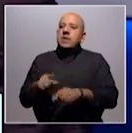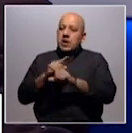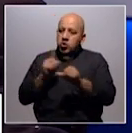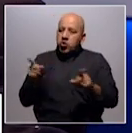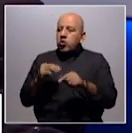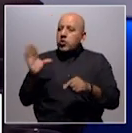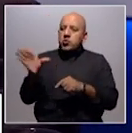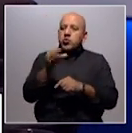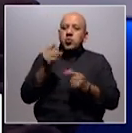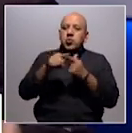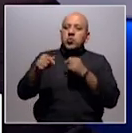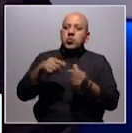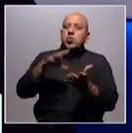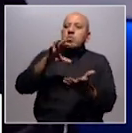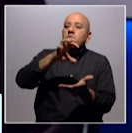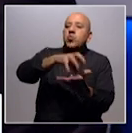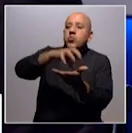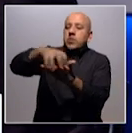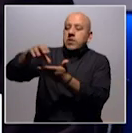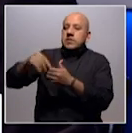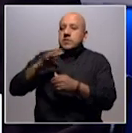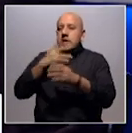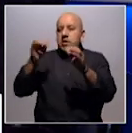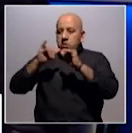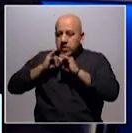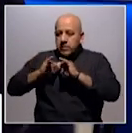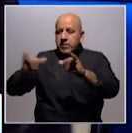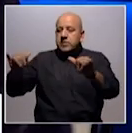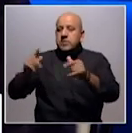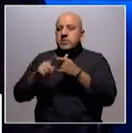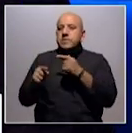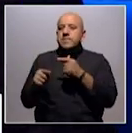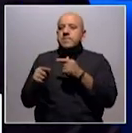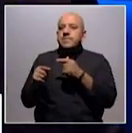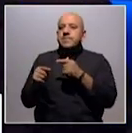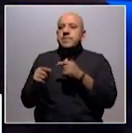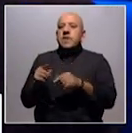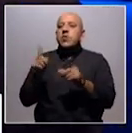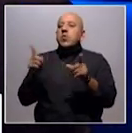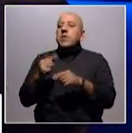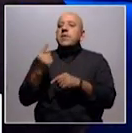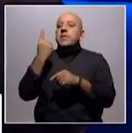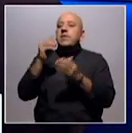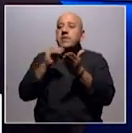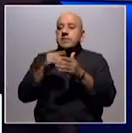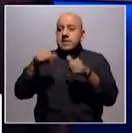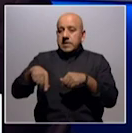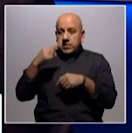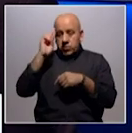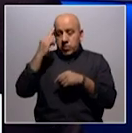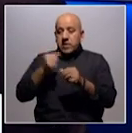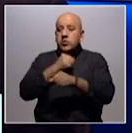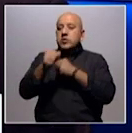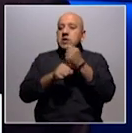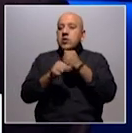todos los lugares en donde ha habido una expansión de la de la matrícula por ejemplo y no es la primera vez que eso ocurre en el uruguay en los años